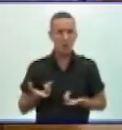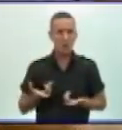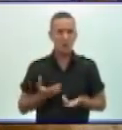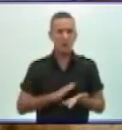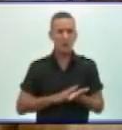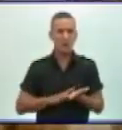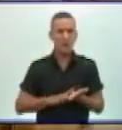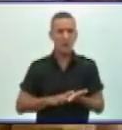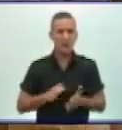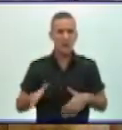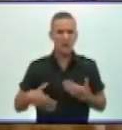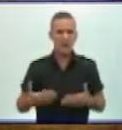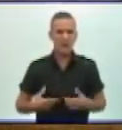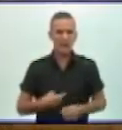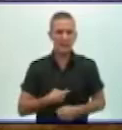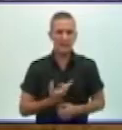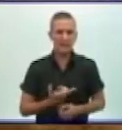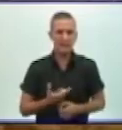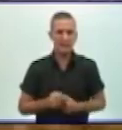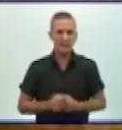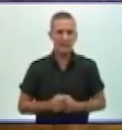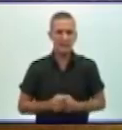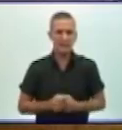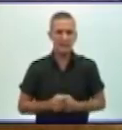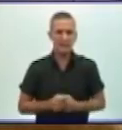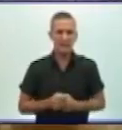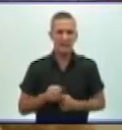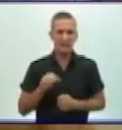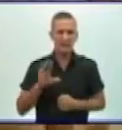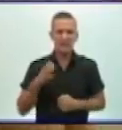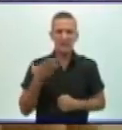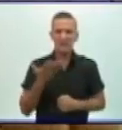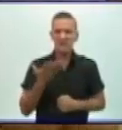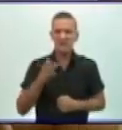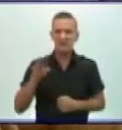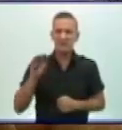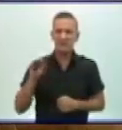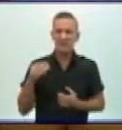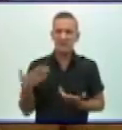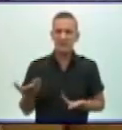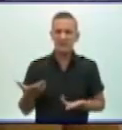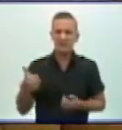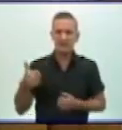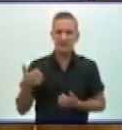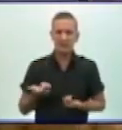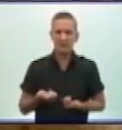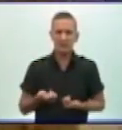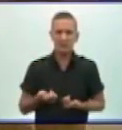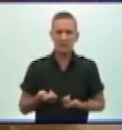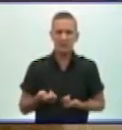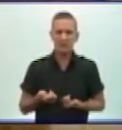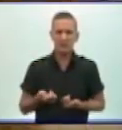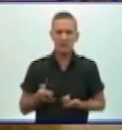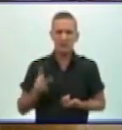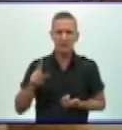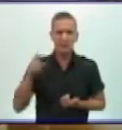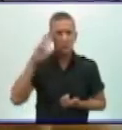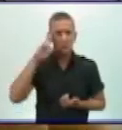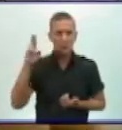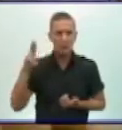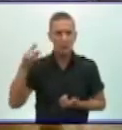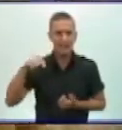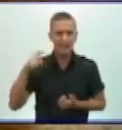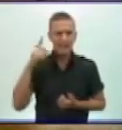¿no? Sí, yo voy a poner la buena. ¿Quién va a poner la buena? Yo voy en la acampada el sábado. ¿Cuál acampada? ¿No te acuerdas? Te dije que este sábado